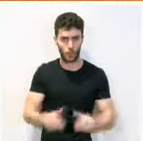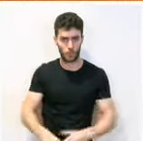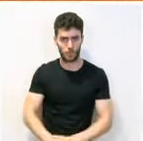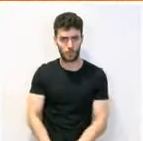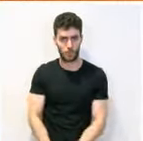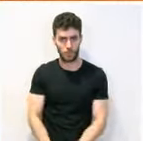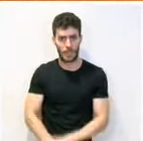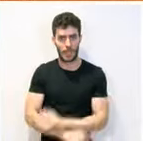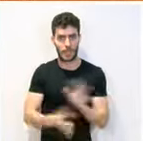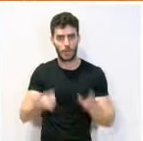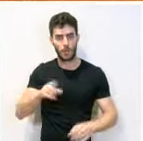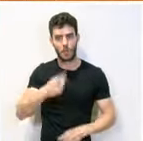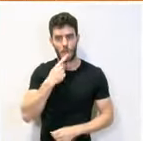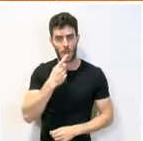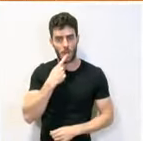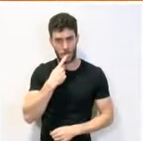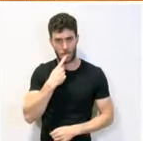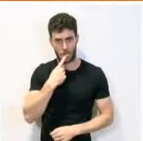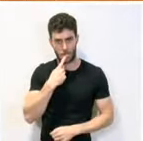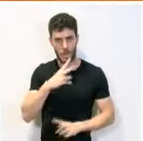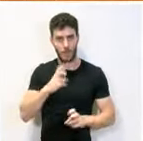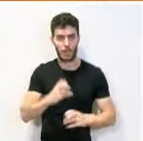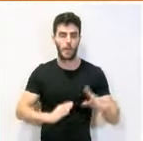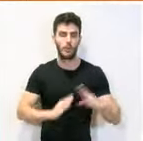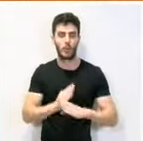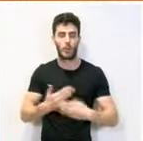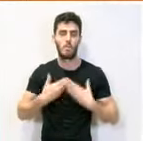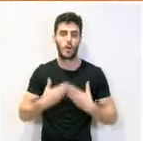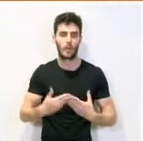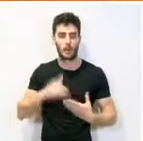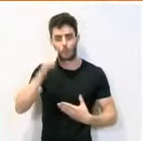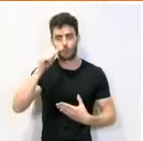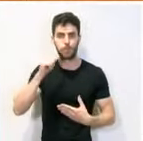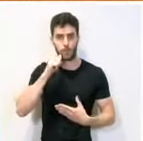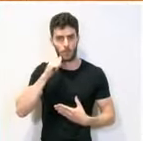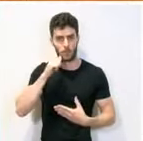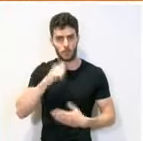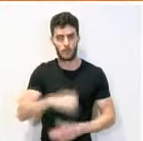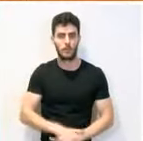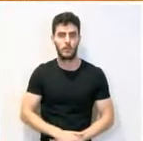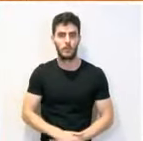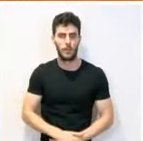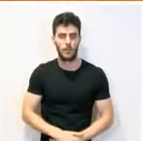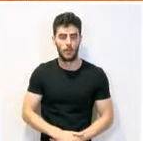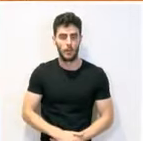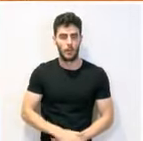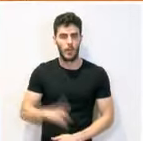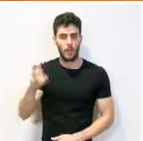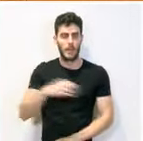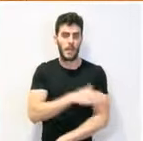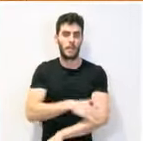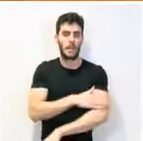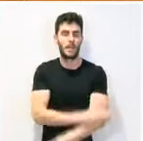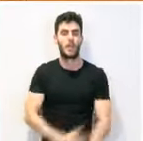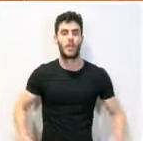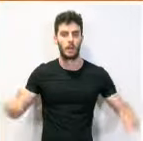no hablar de la interrupción voluntaria del embarazo? Ha tenido que venir el Ministerio de